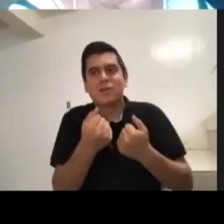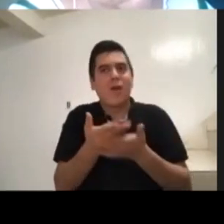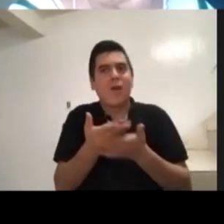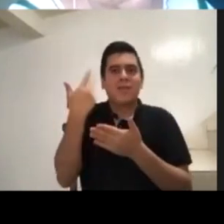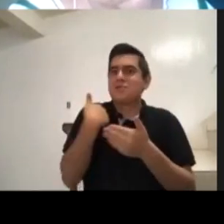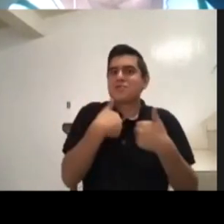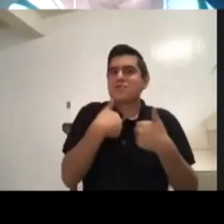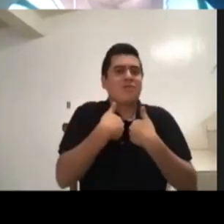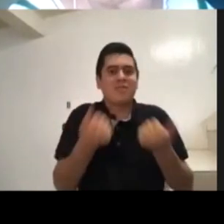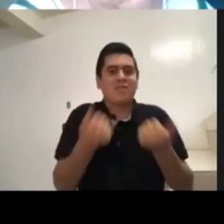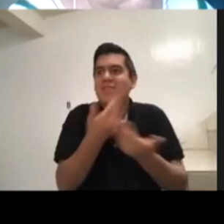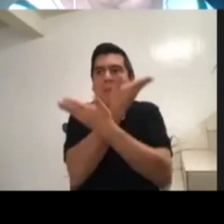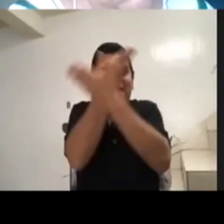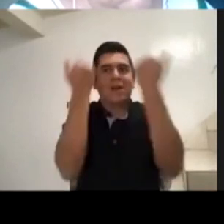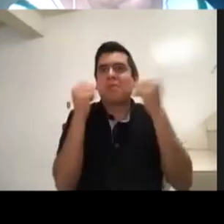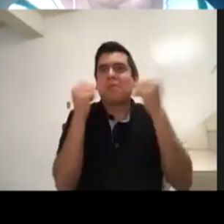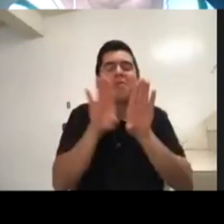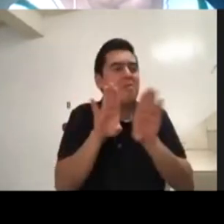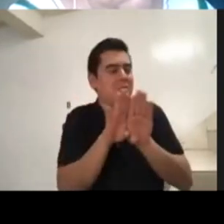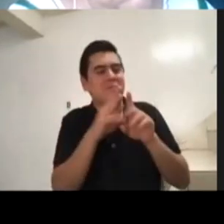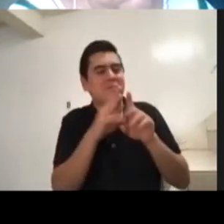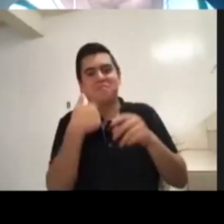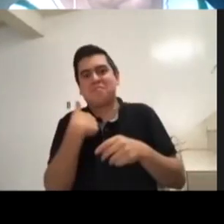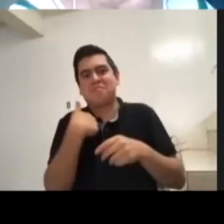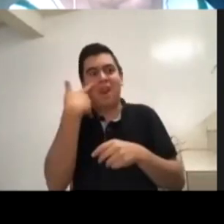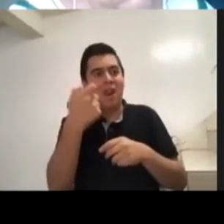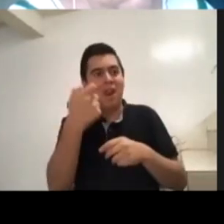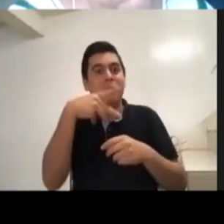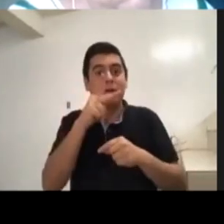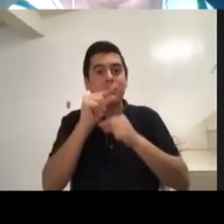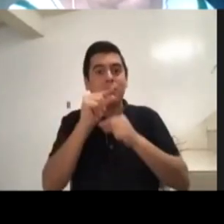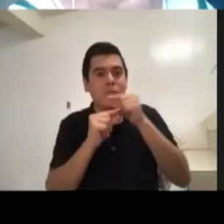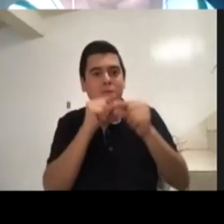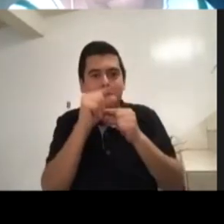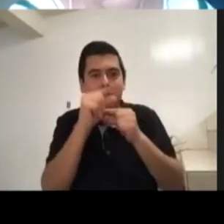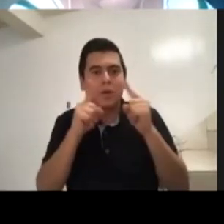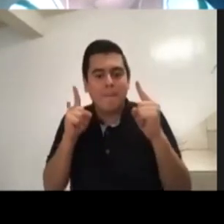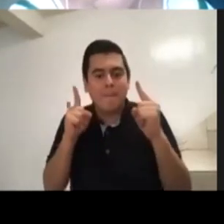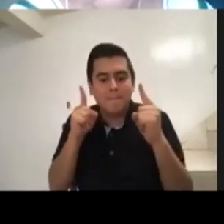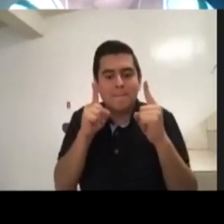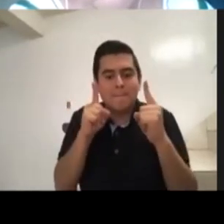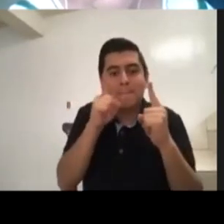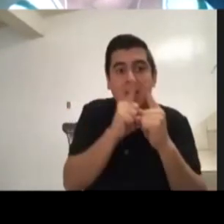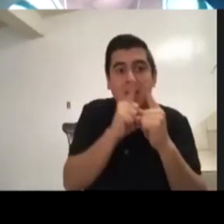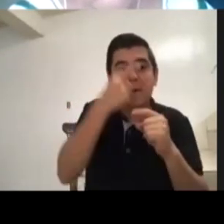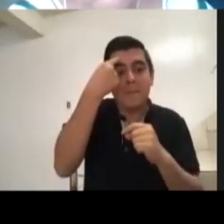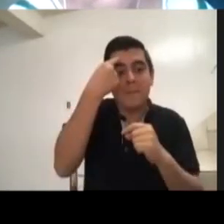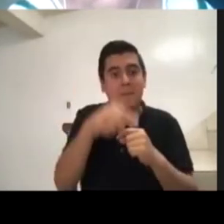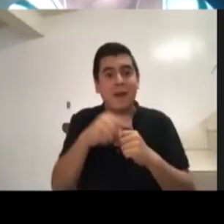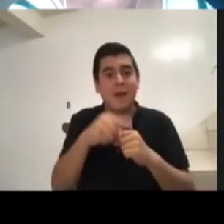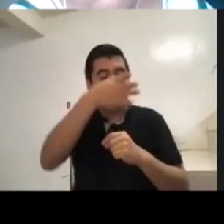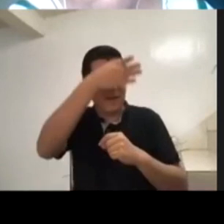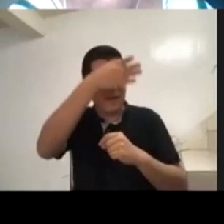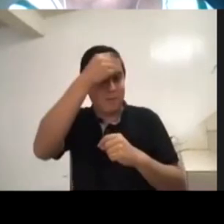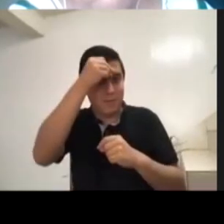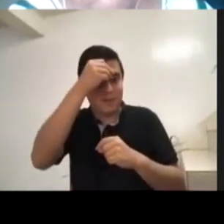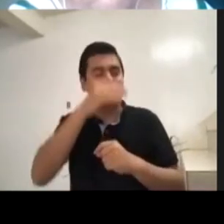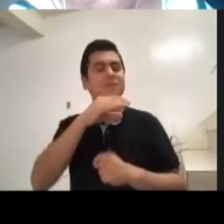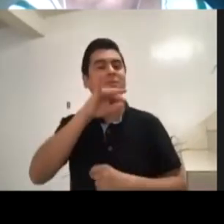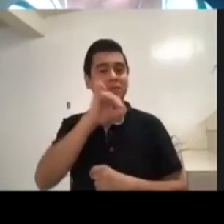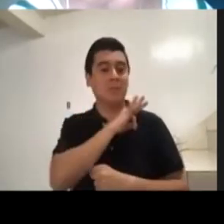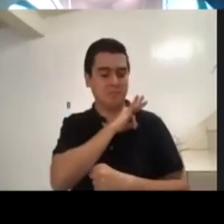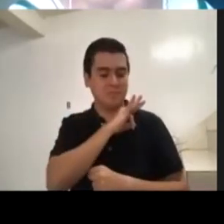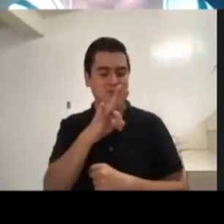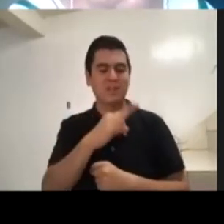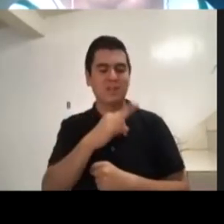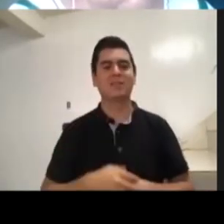más en un nivel de alumna que aprende cómo sí se puede hacer. Entonces, desde